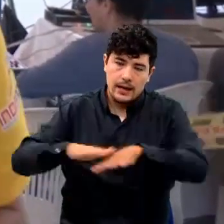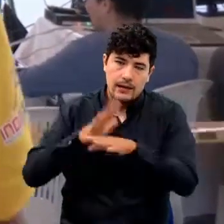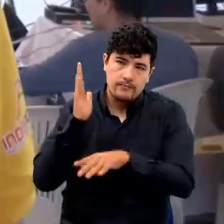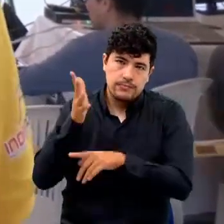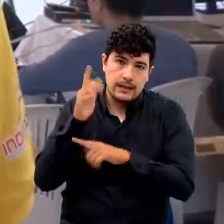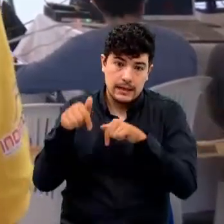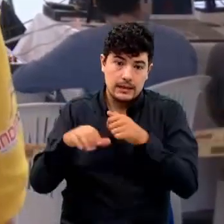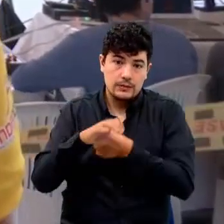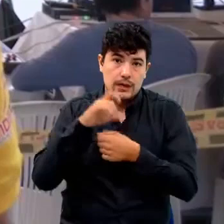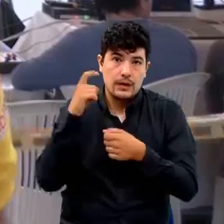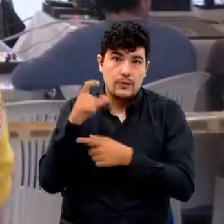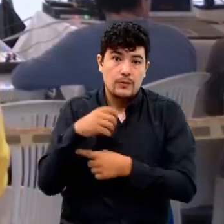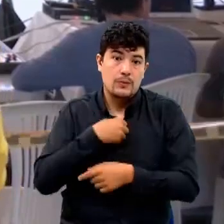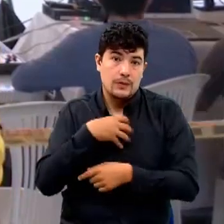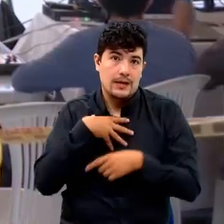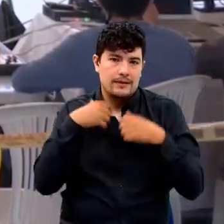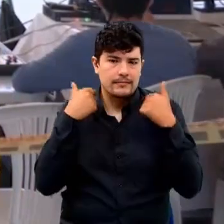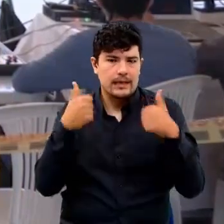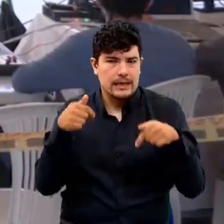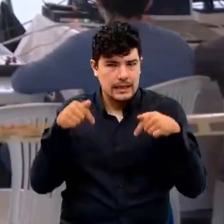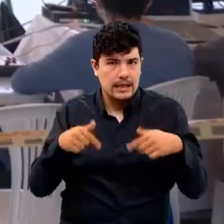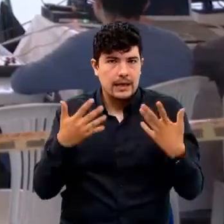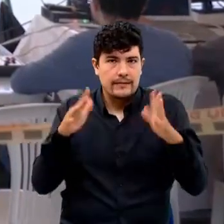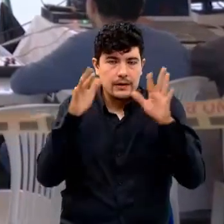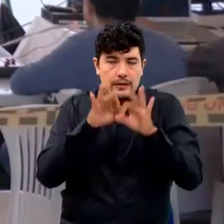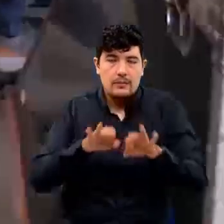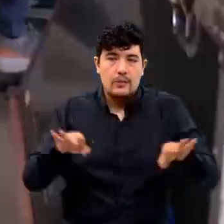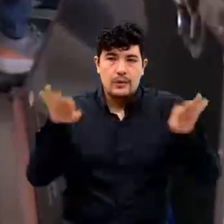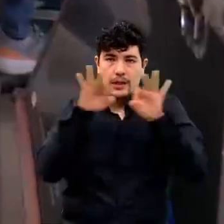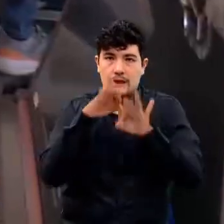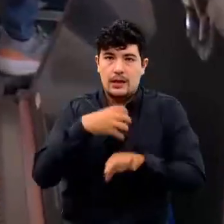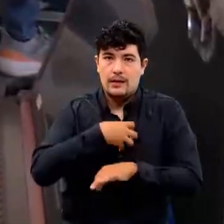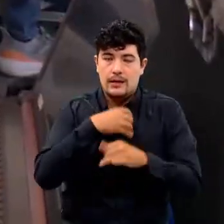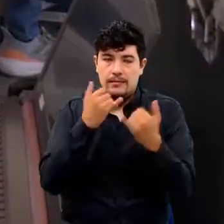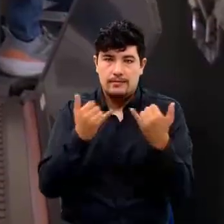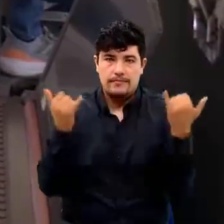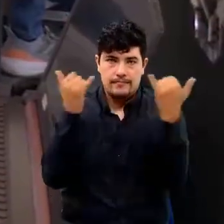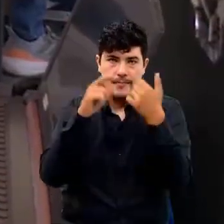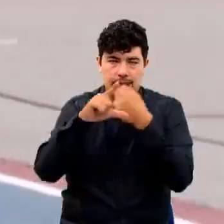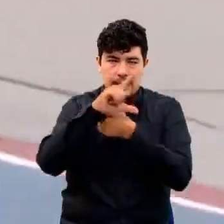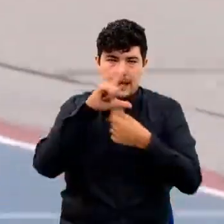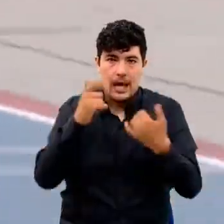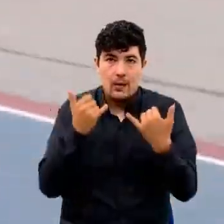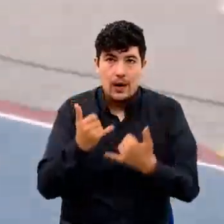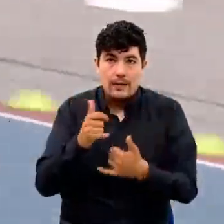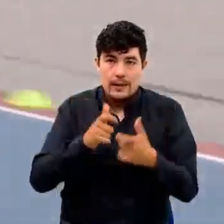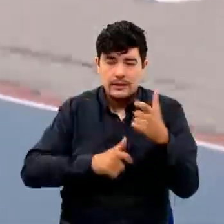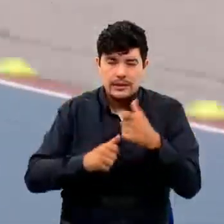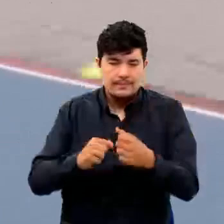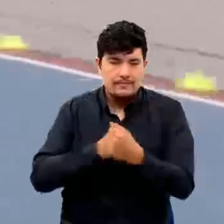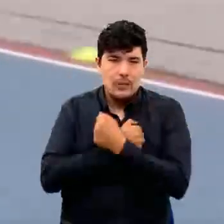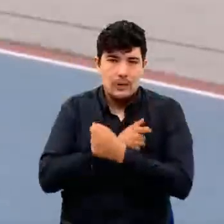oportunidad de ser locales en un evento tan importante como lo es el Campeonato Interligas. Los aficionados del mejor patinaje del mundo